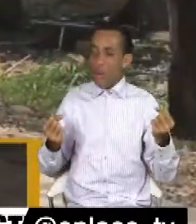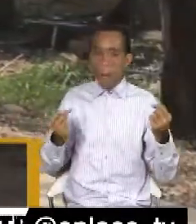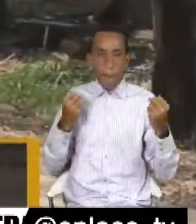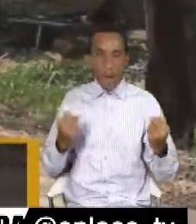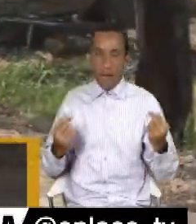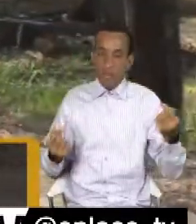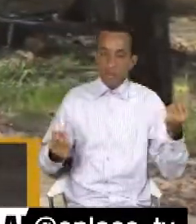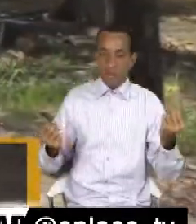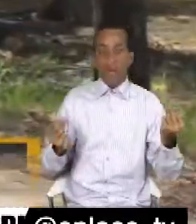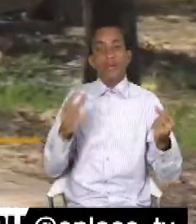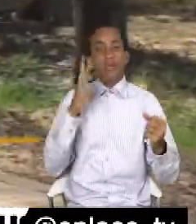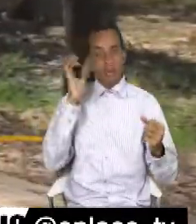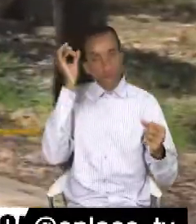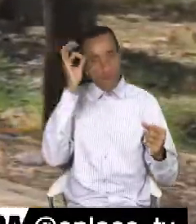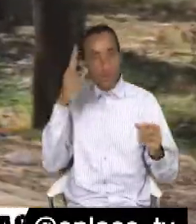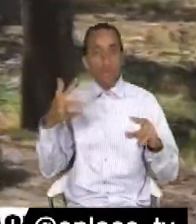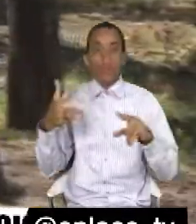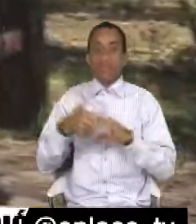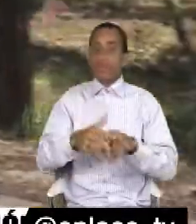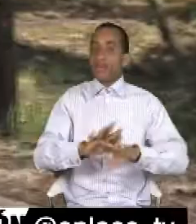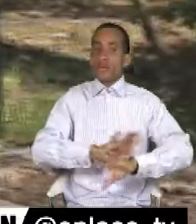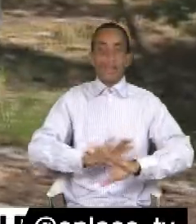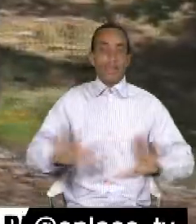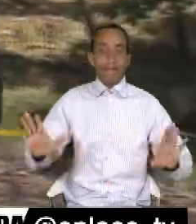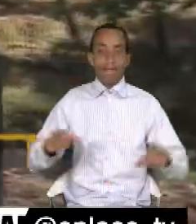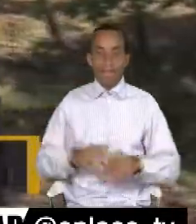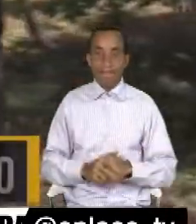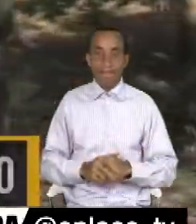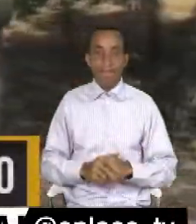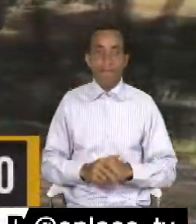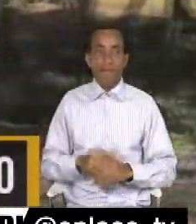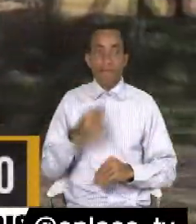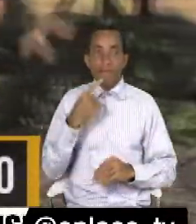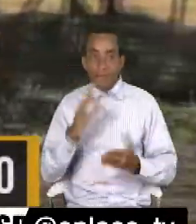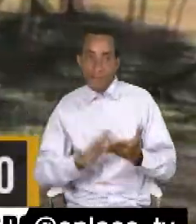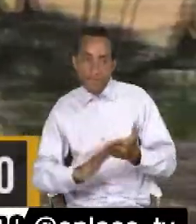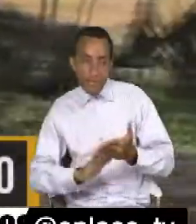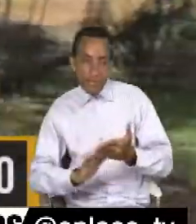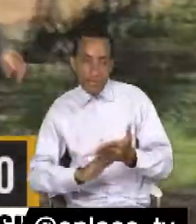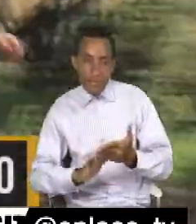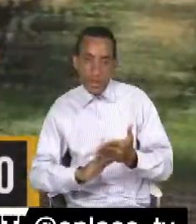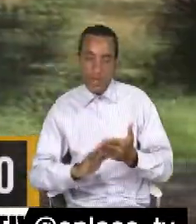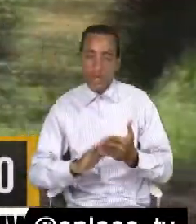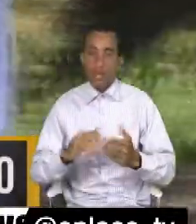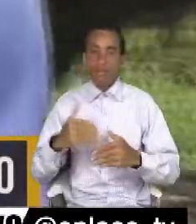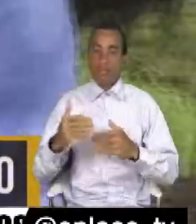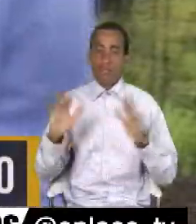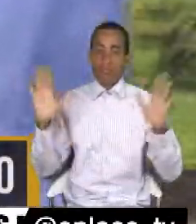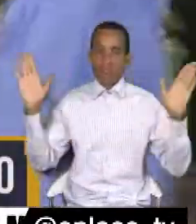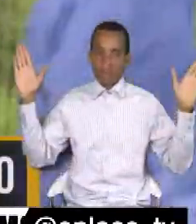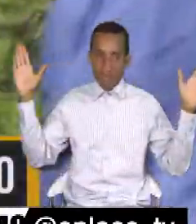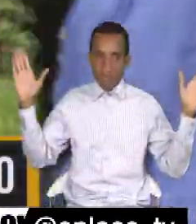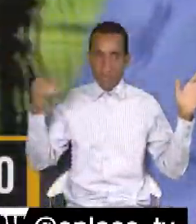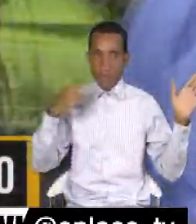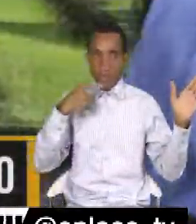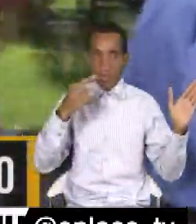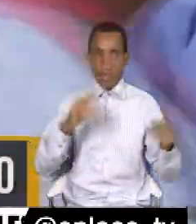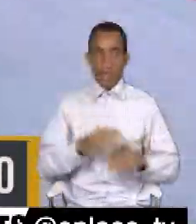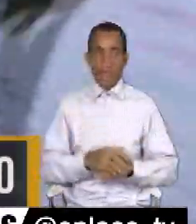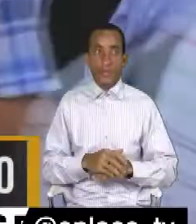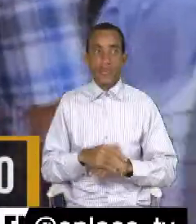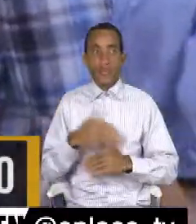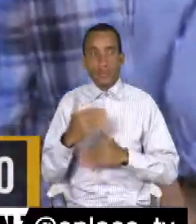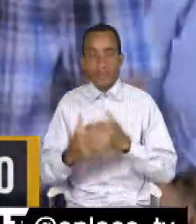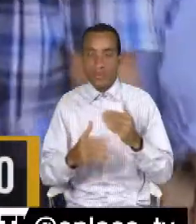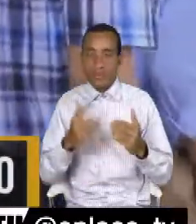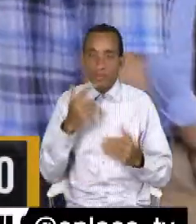alcalde Darío Echeverri inspeccionó trabajos de mejoramiento y adecuación del malecón del Cristo Petrolero. A su vez, el mandatario iba finiquitando